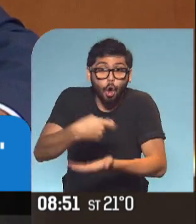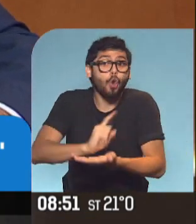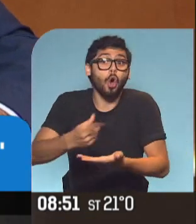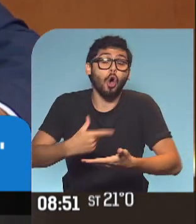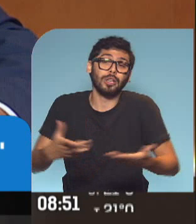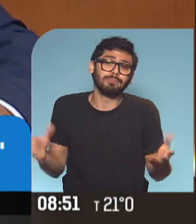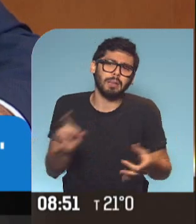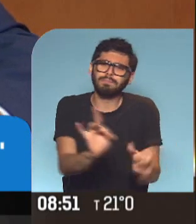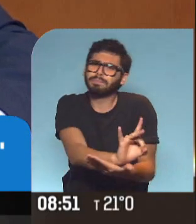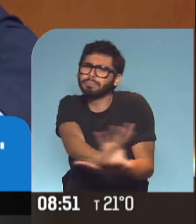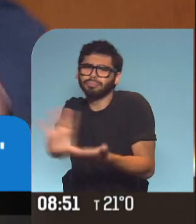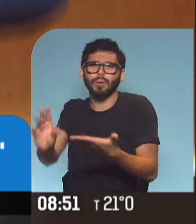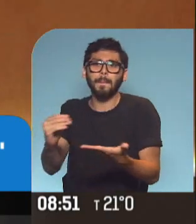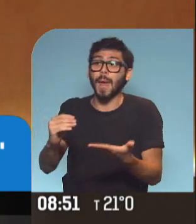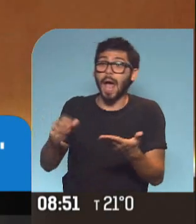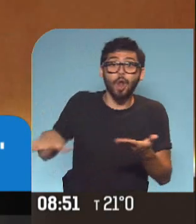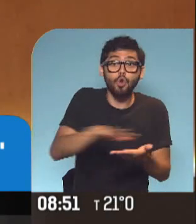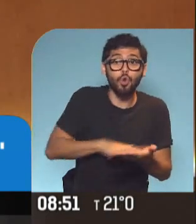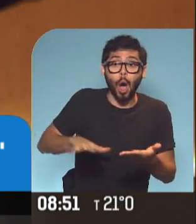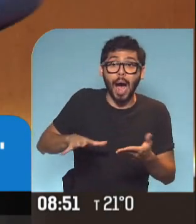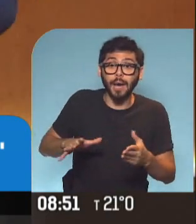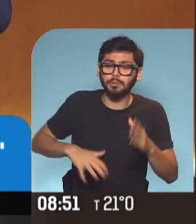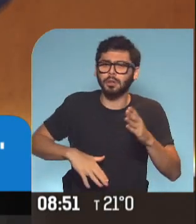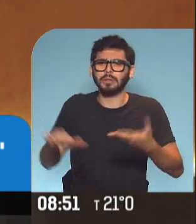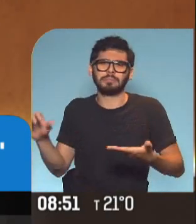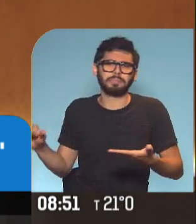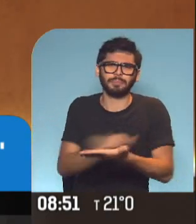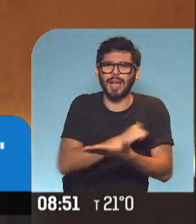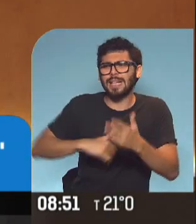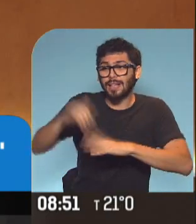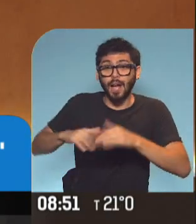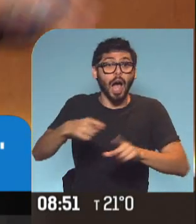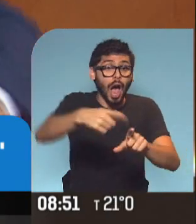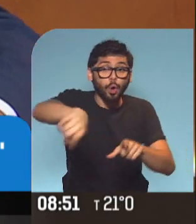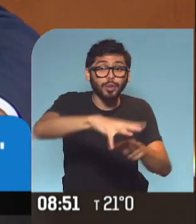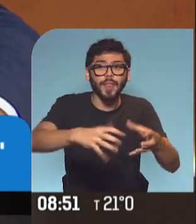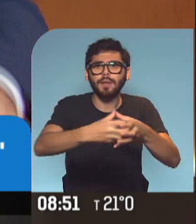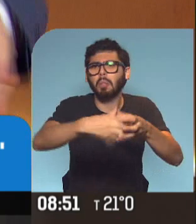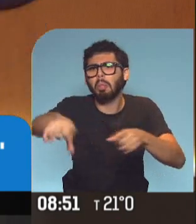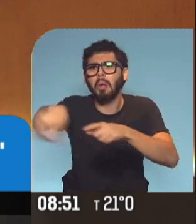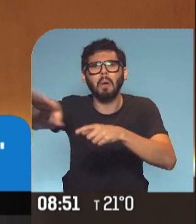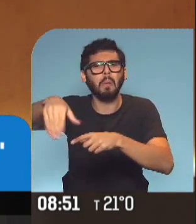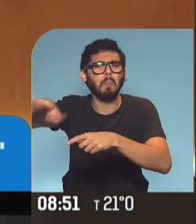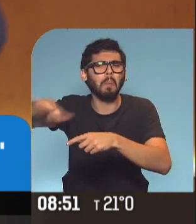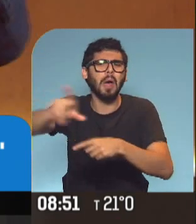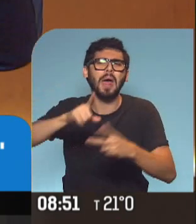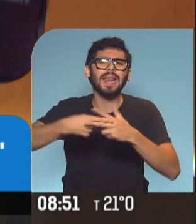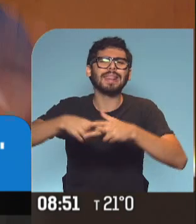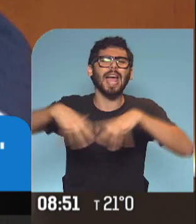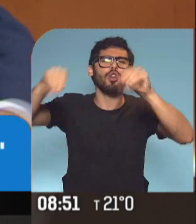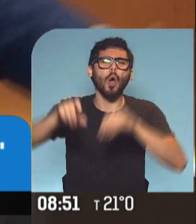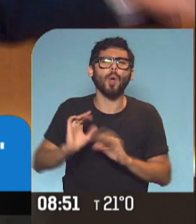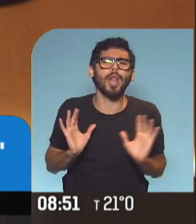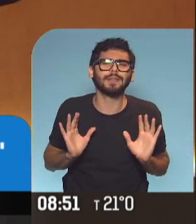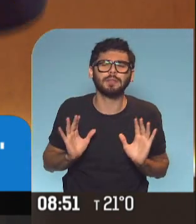para que para hacer un negocio inmobiliario en estos terrenos y llevarlos a ustedes a la a un tercio de ustedes hacia tecnópolis y después termina viste como un canal